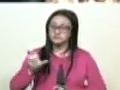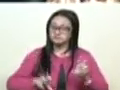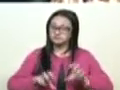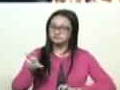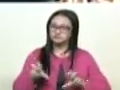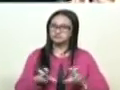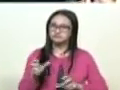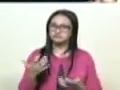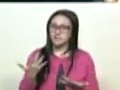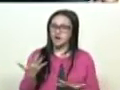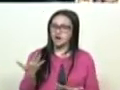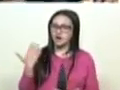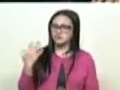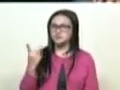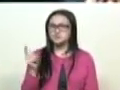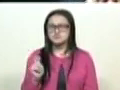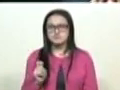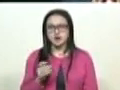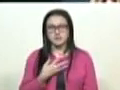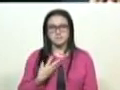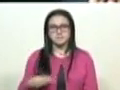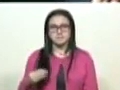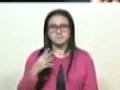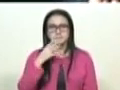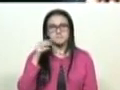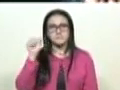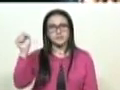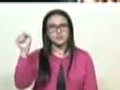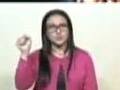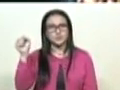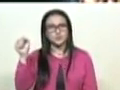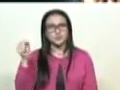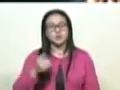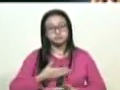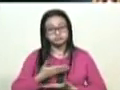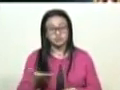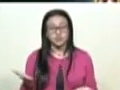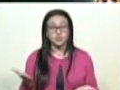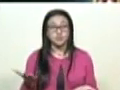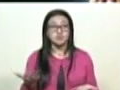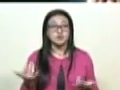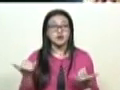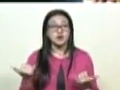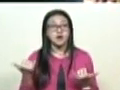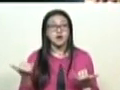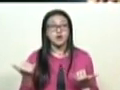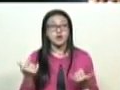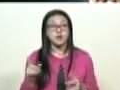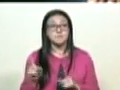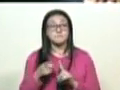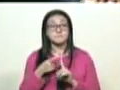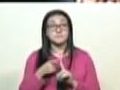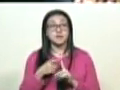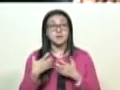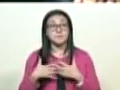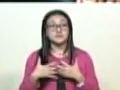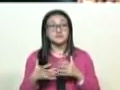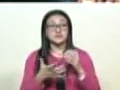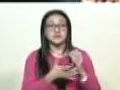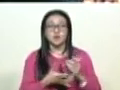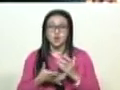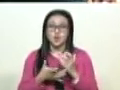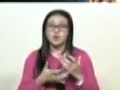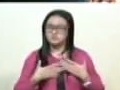Apenas hace un mes el presidente Nicolás Maduro asomaba la posibilidad. Pero fíjense que ya cuando una de sus principales empresas de tecnología está